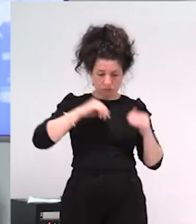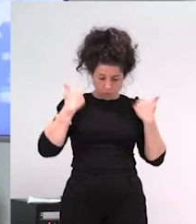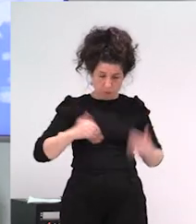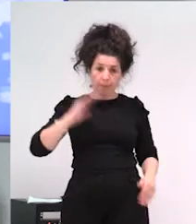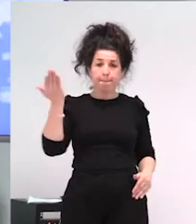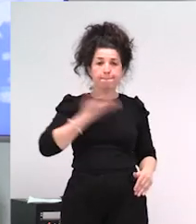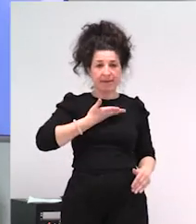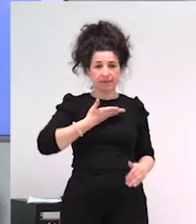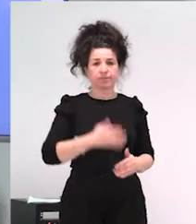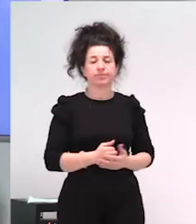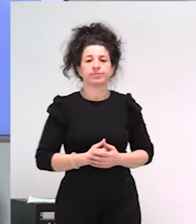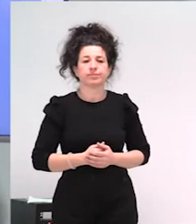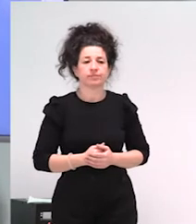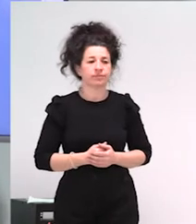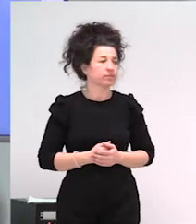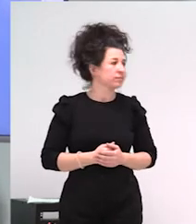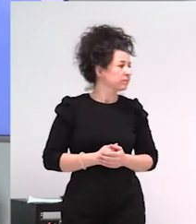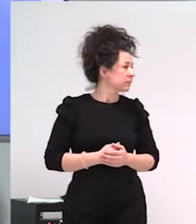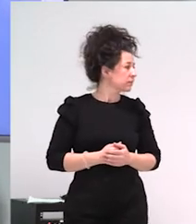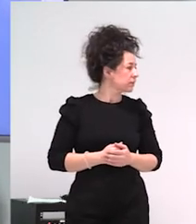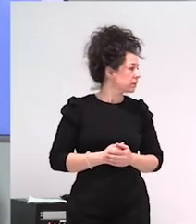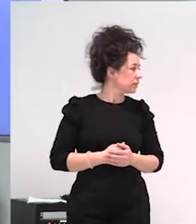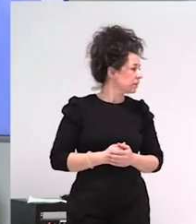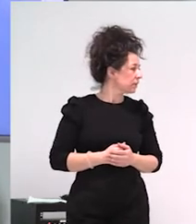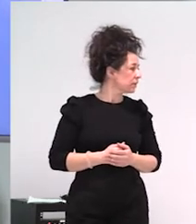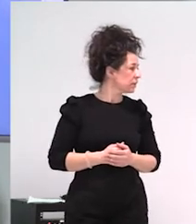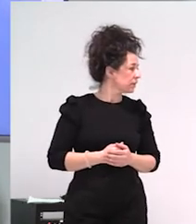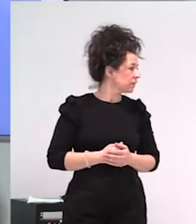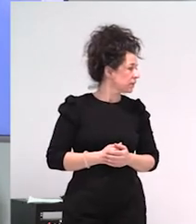cuerpos. Vale.